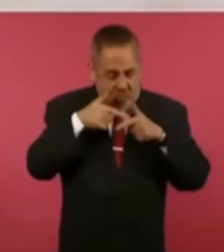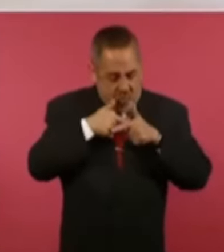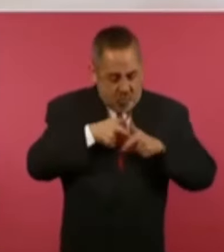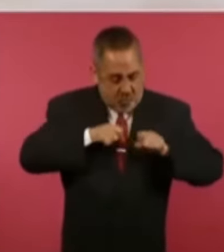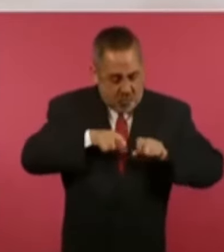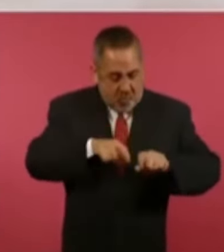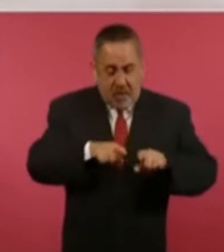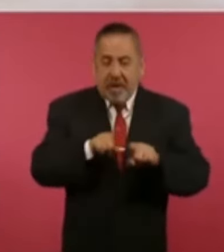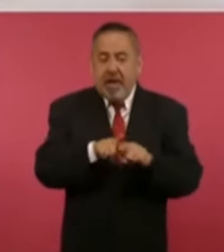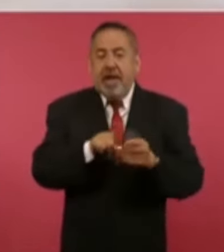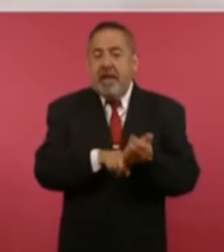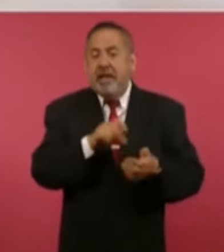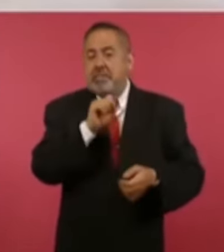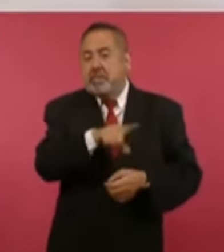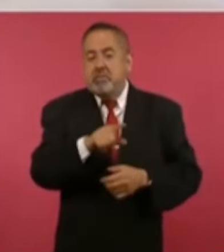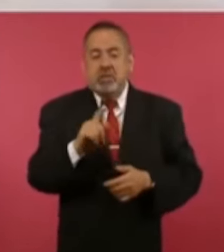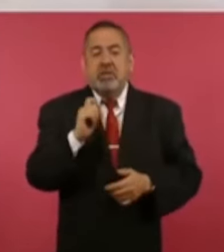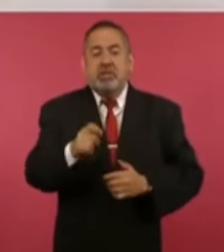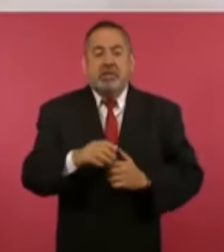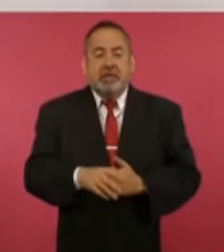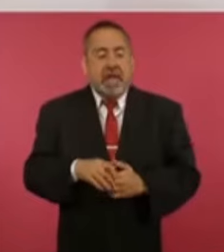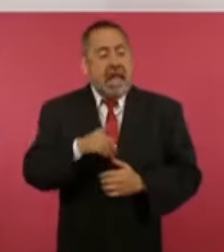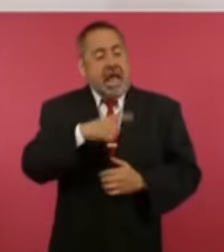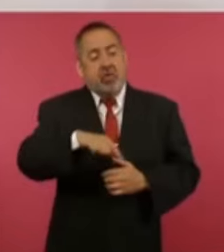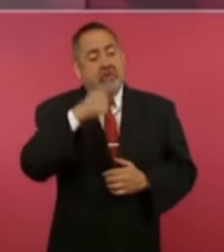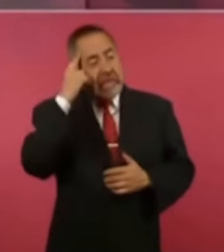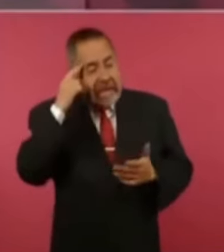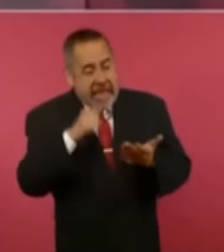existe la creencia